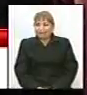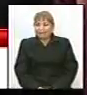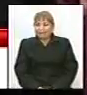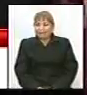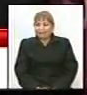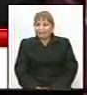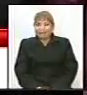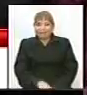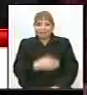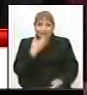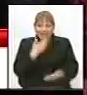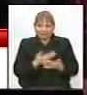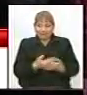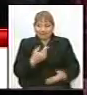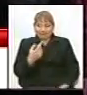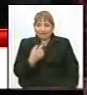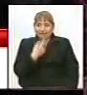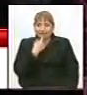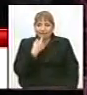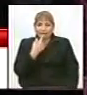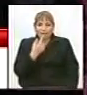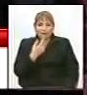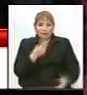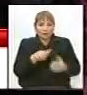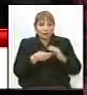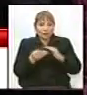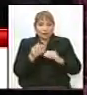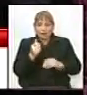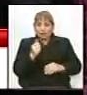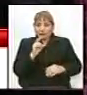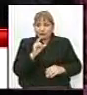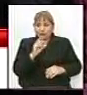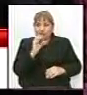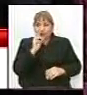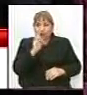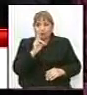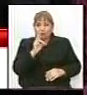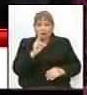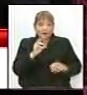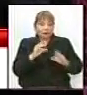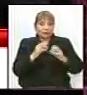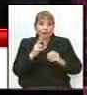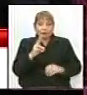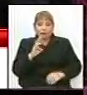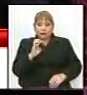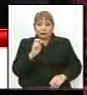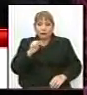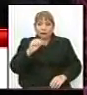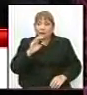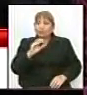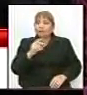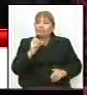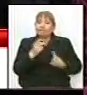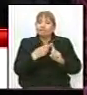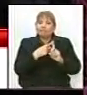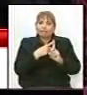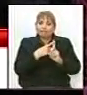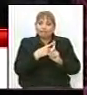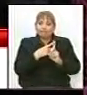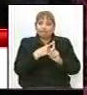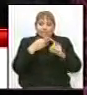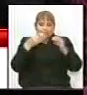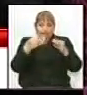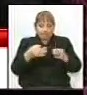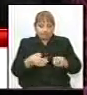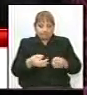Señor presidente, muchas gracias. Solamente por la alusión que se ha hecho por dos congresistas a Renier. En primer lugar, acabo de